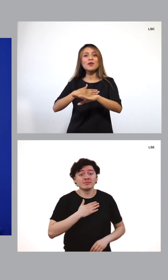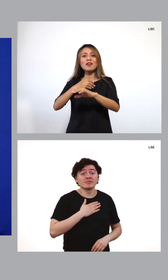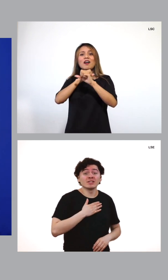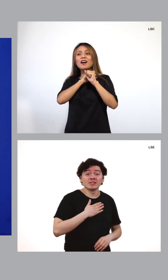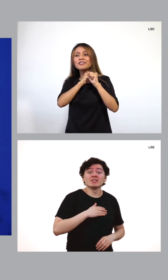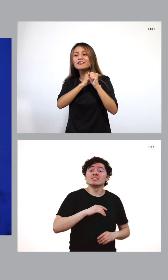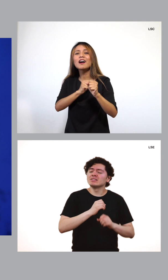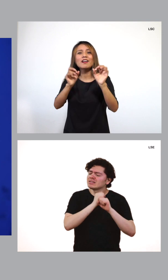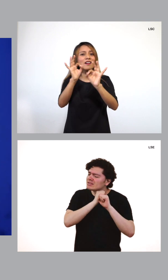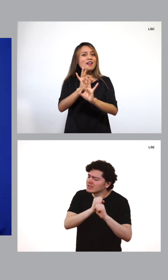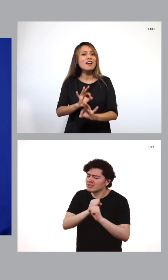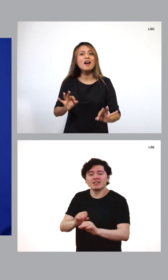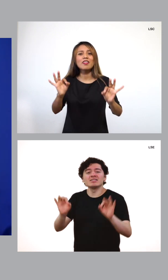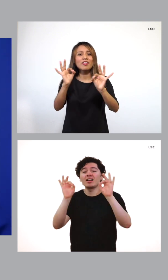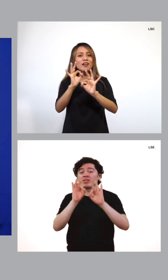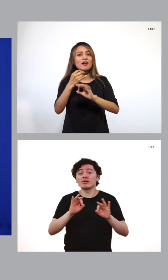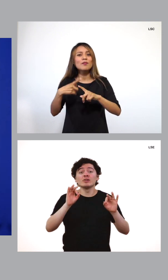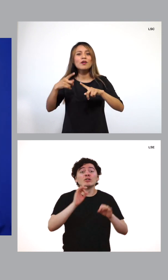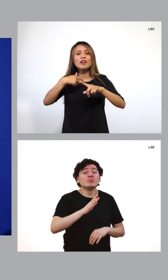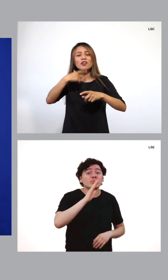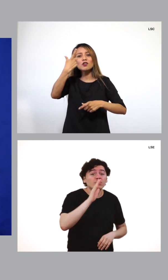Eso es, vamos, una vez más. Cántalo.